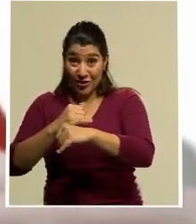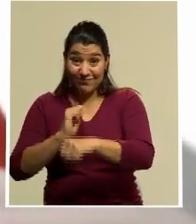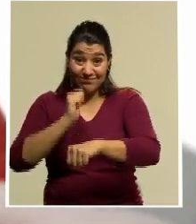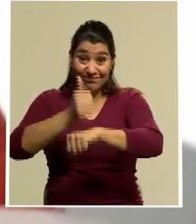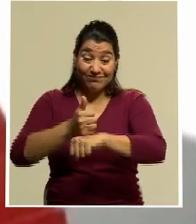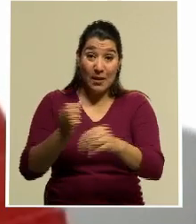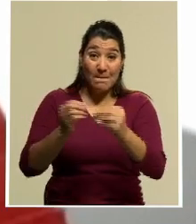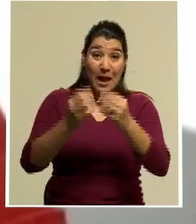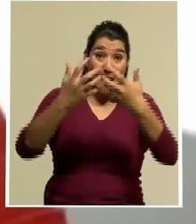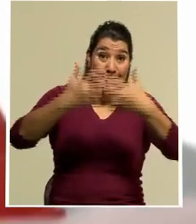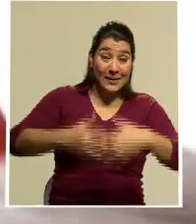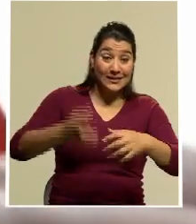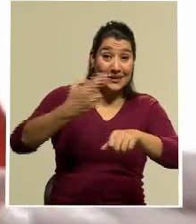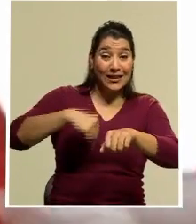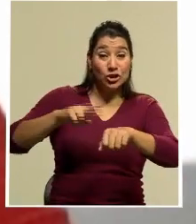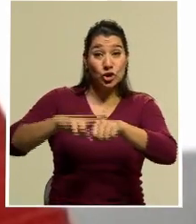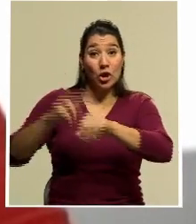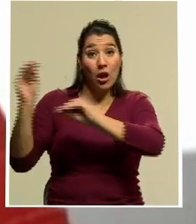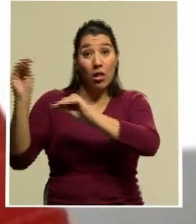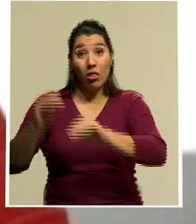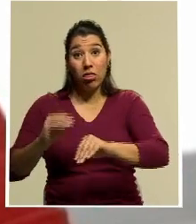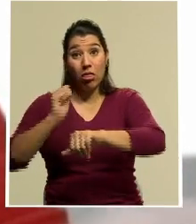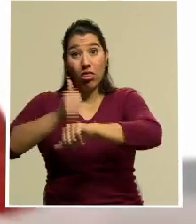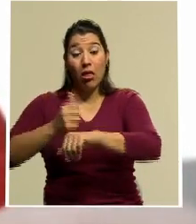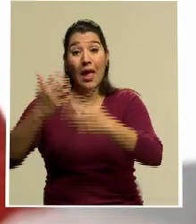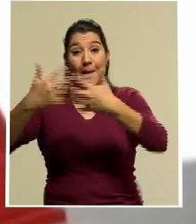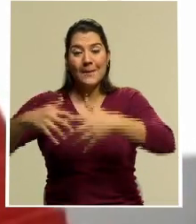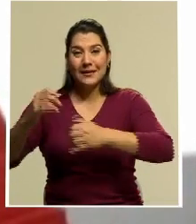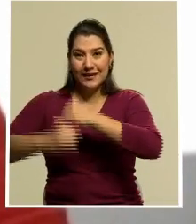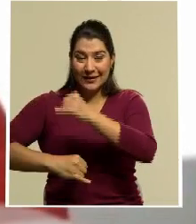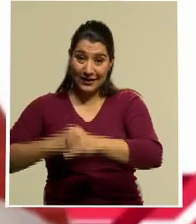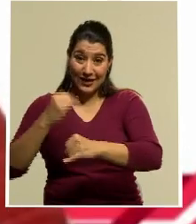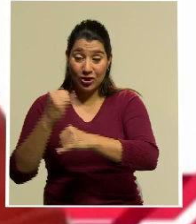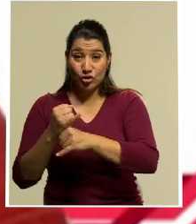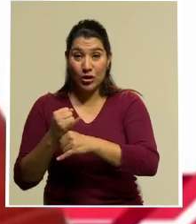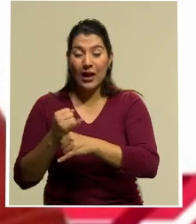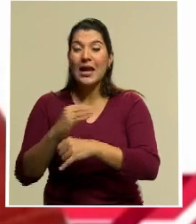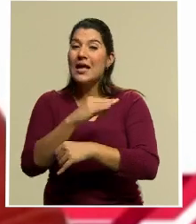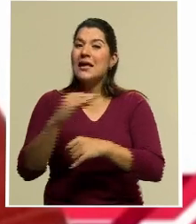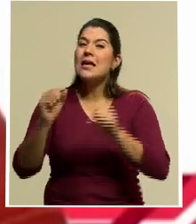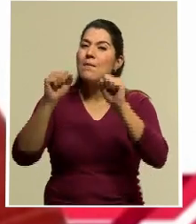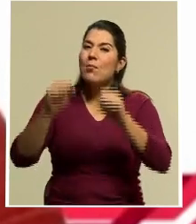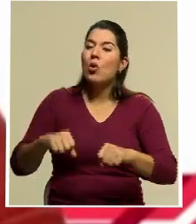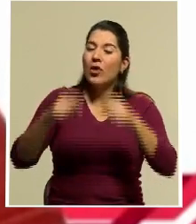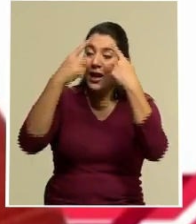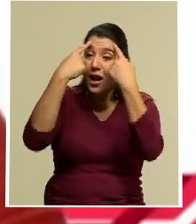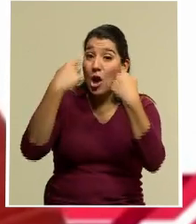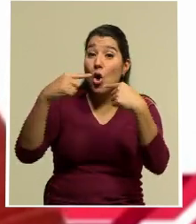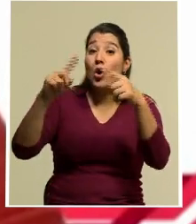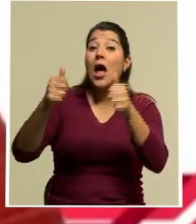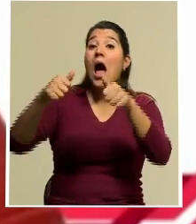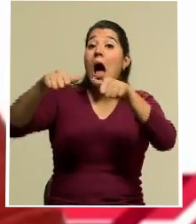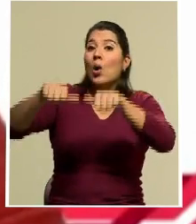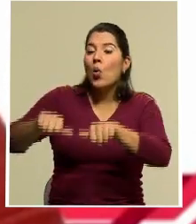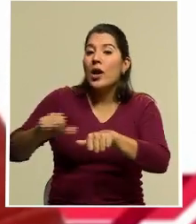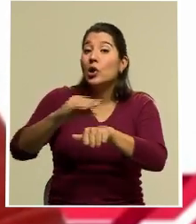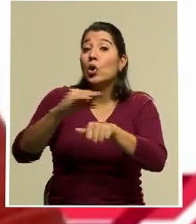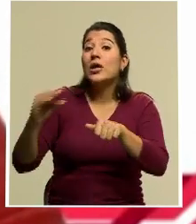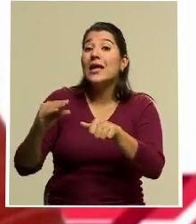que corresponde a gobierno, necesariamente enlazar y lograr acuerdos y